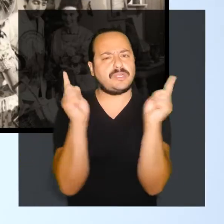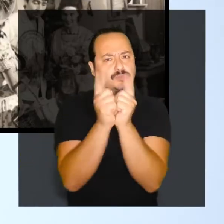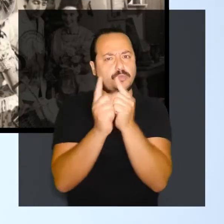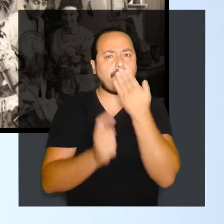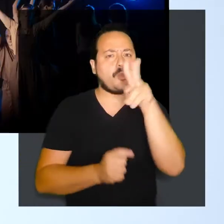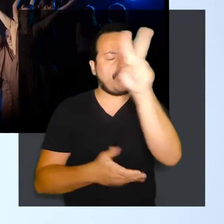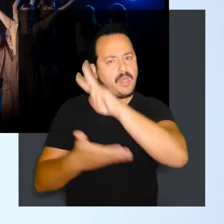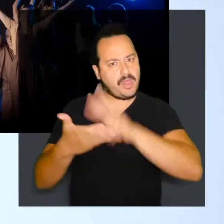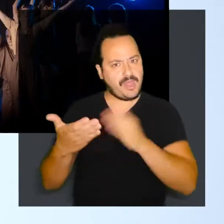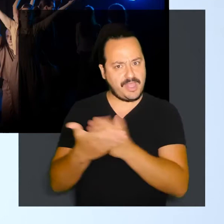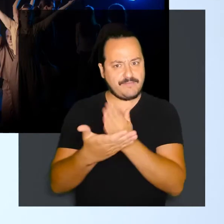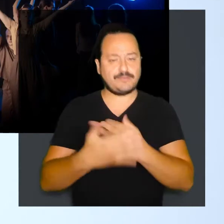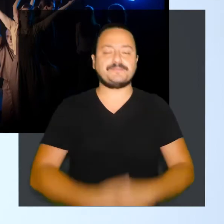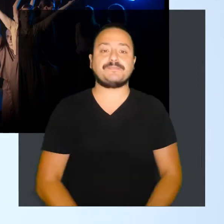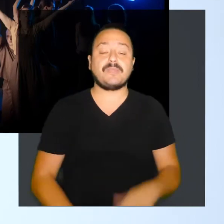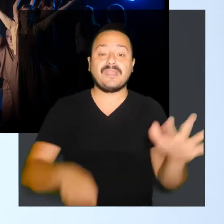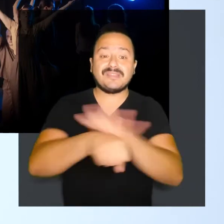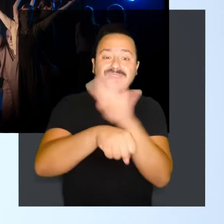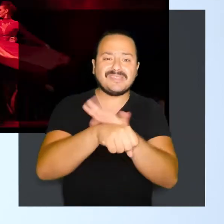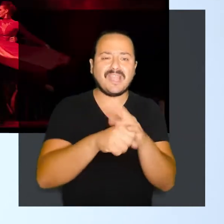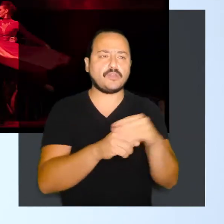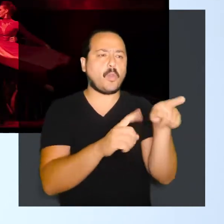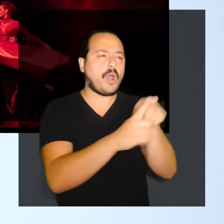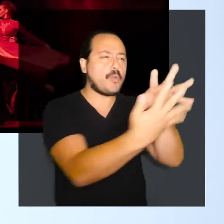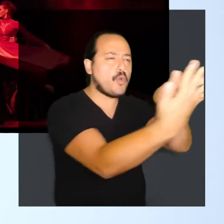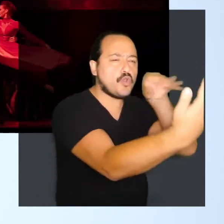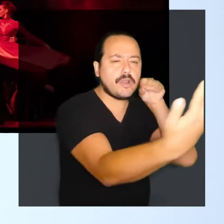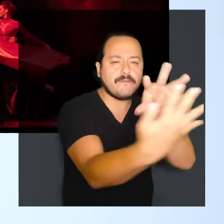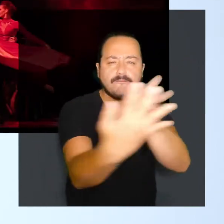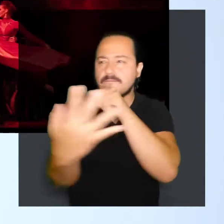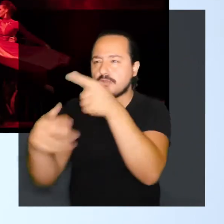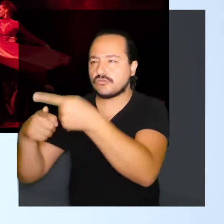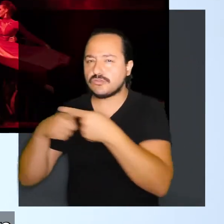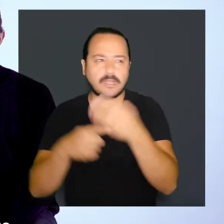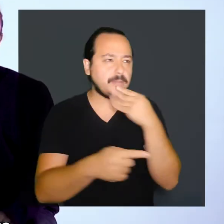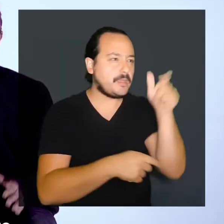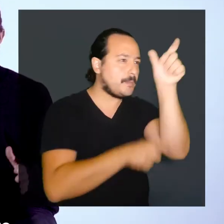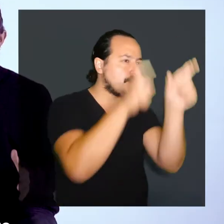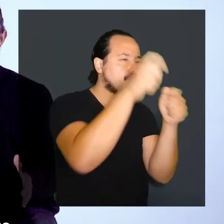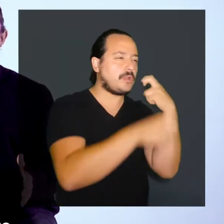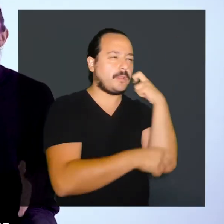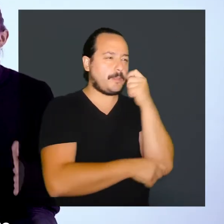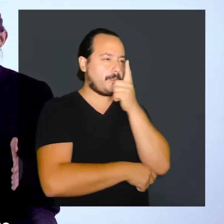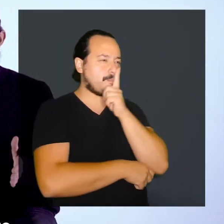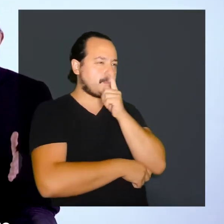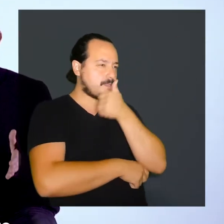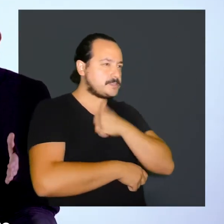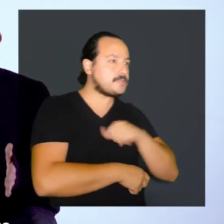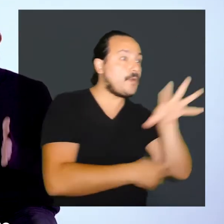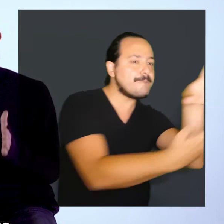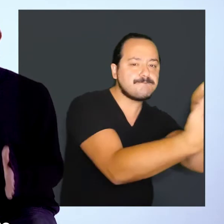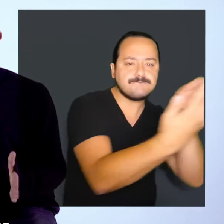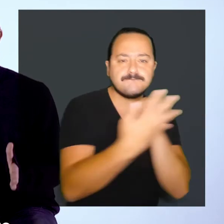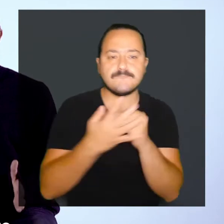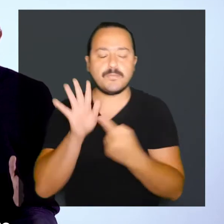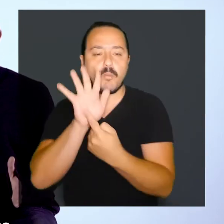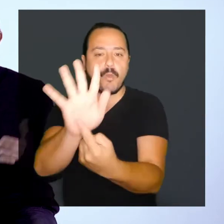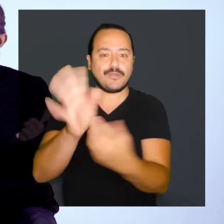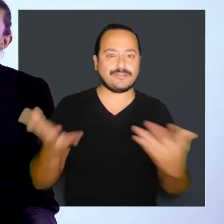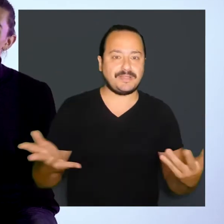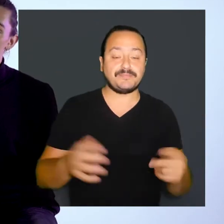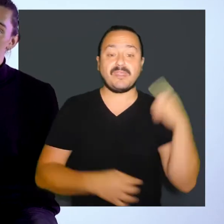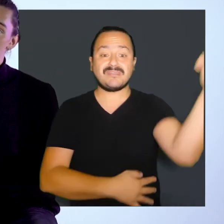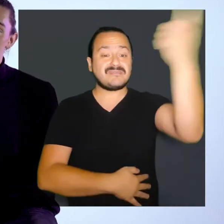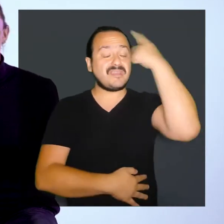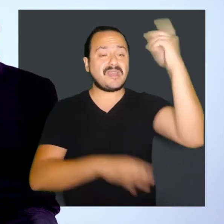el reflejo de los procesos sociales y de los deseos más íntimos de los seres humanos. Por lo general, el mundo se mueve por dos grandes fuerzas,